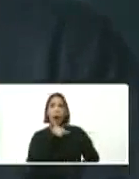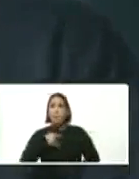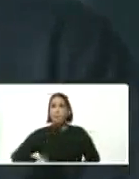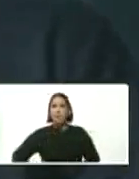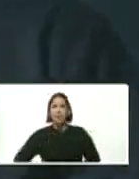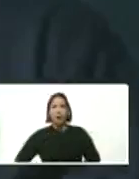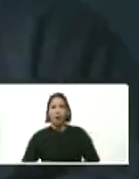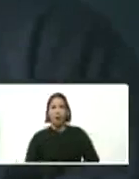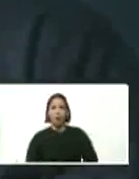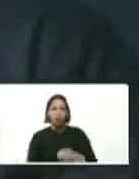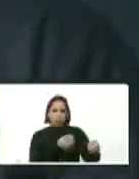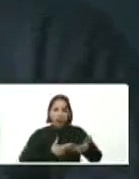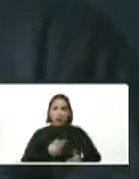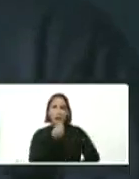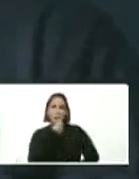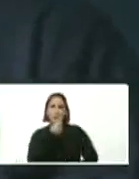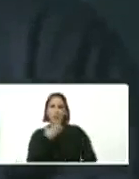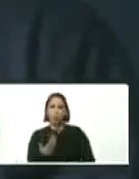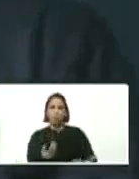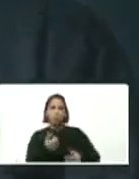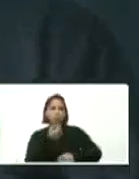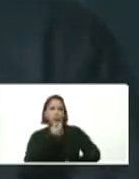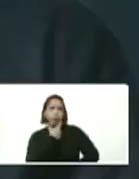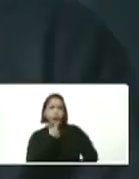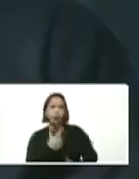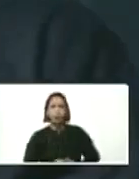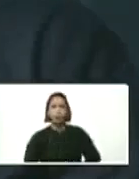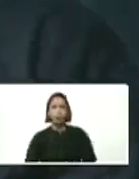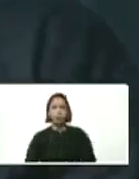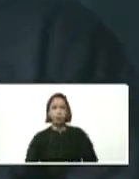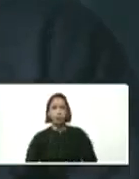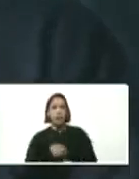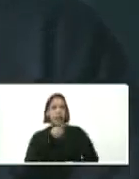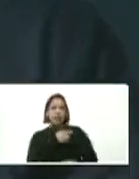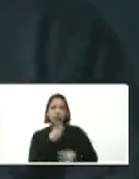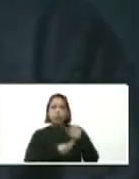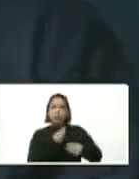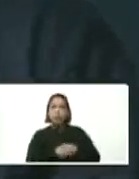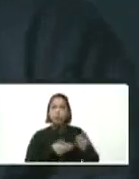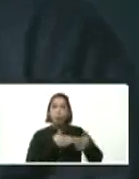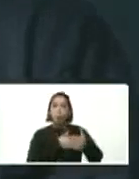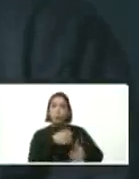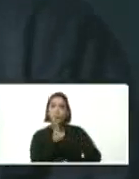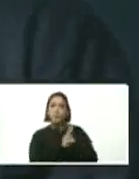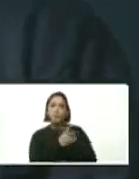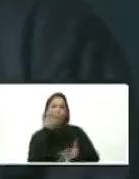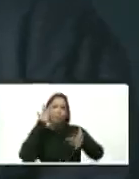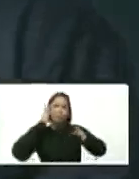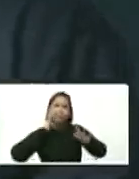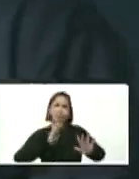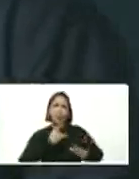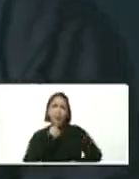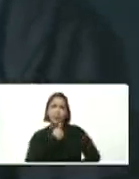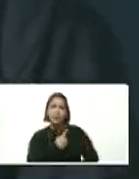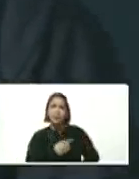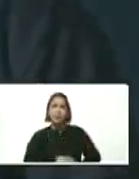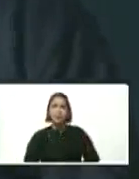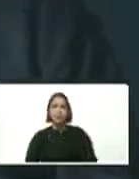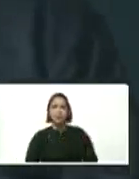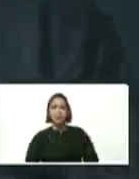traer alimentos, traer medicinas, que es que lo que están haciendo con Venezuela es tratar de lo que decía Michel